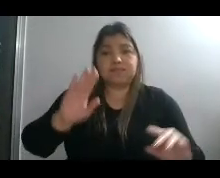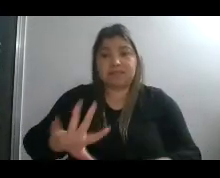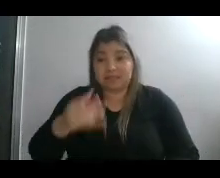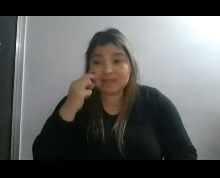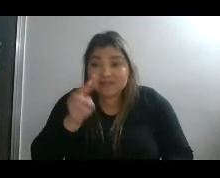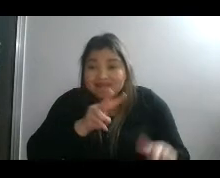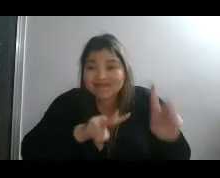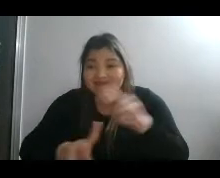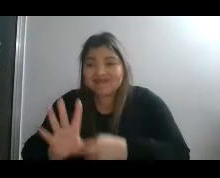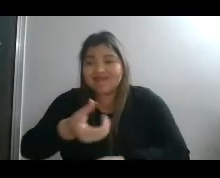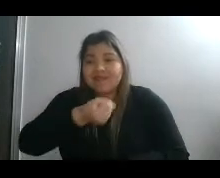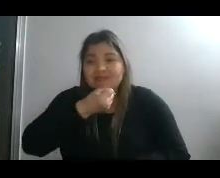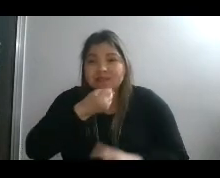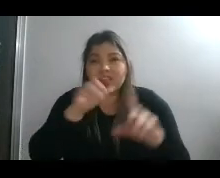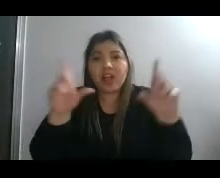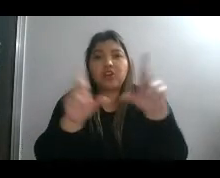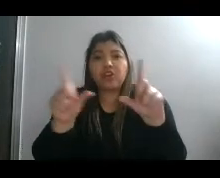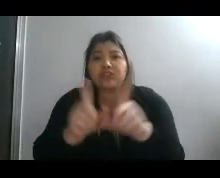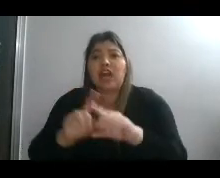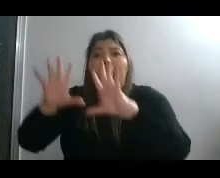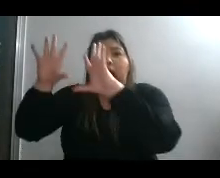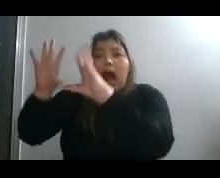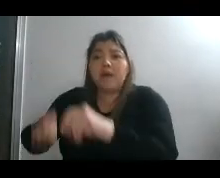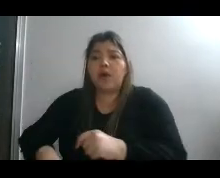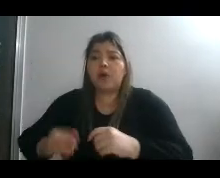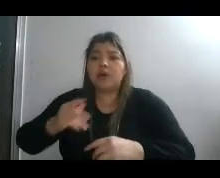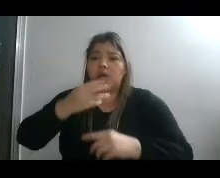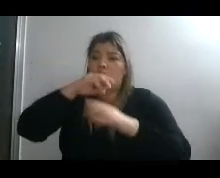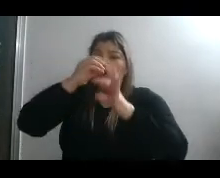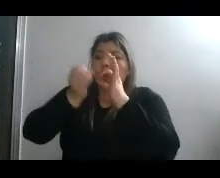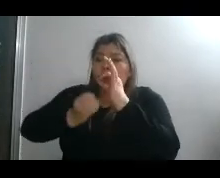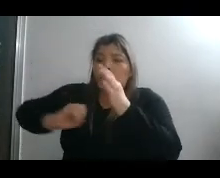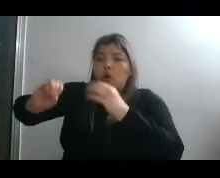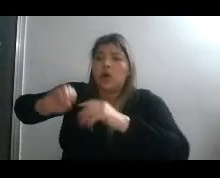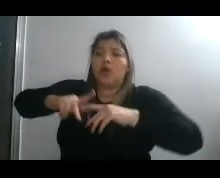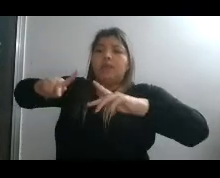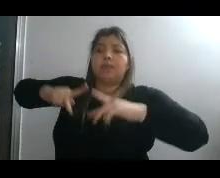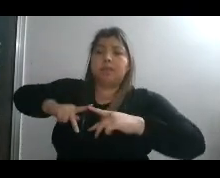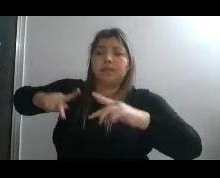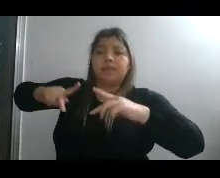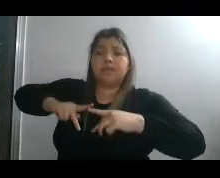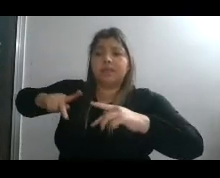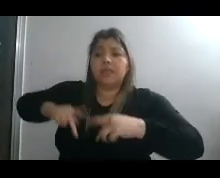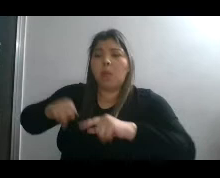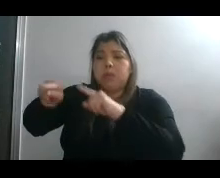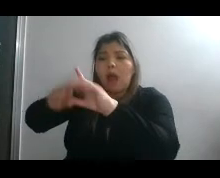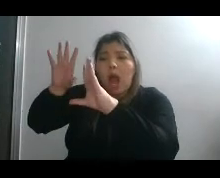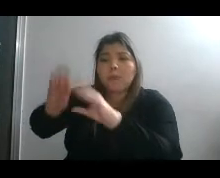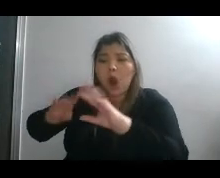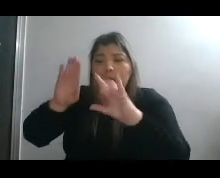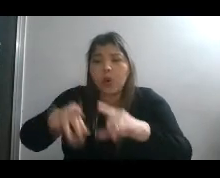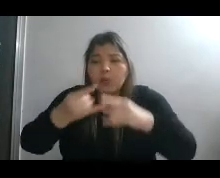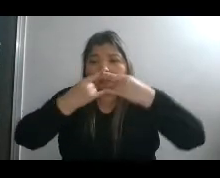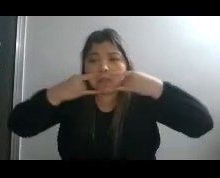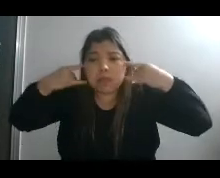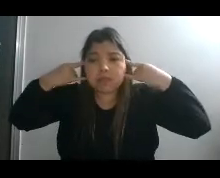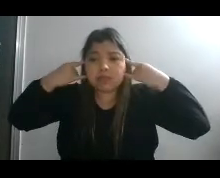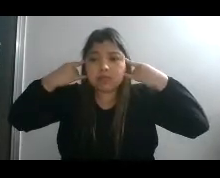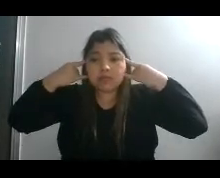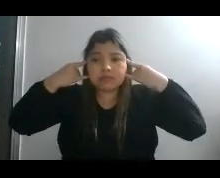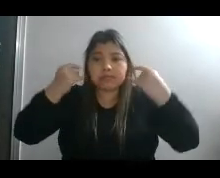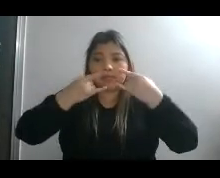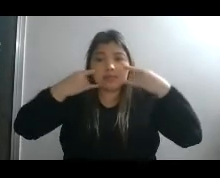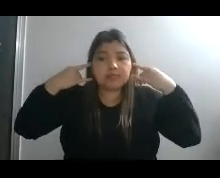que nos dicen no hay respiradores, hay hospital sin respiradores, los tapabocas se declararon insumo vital